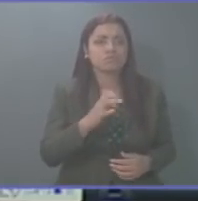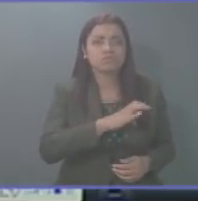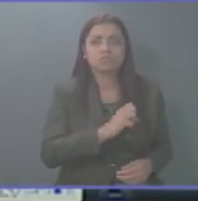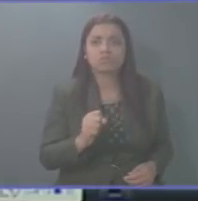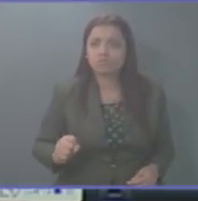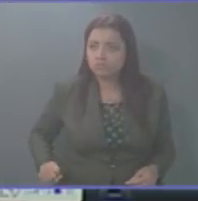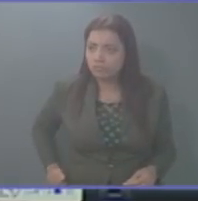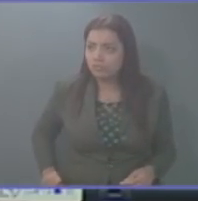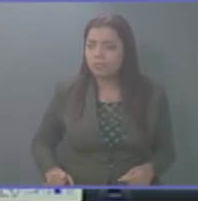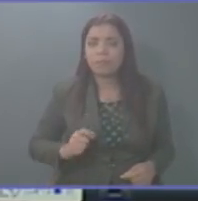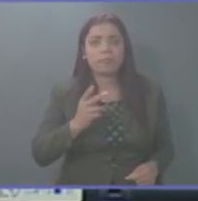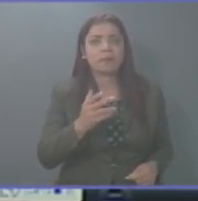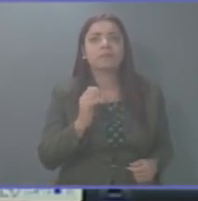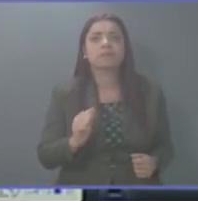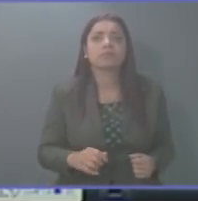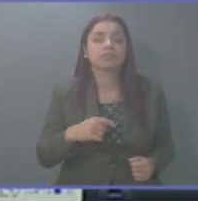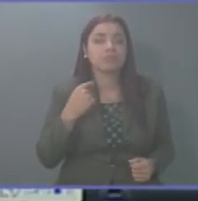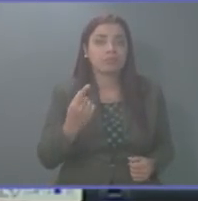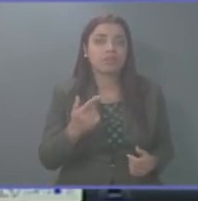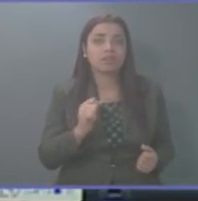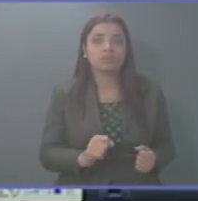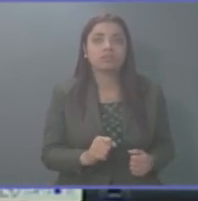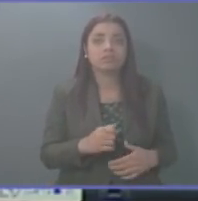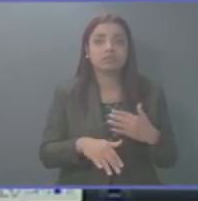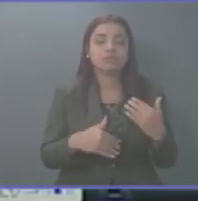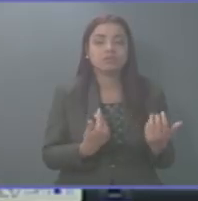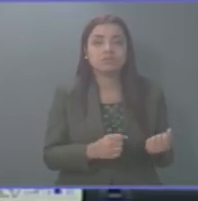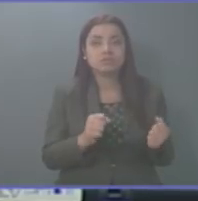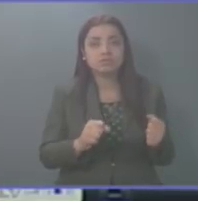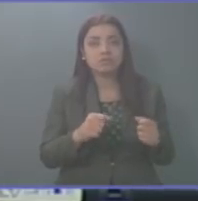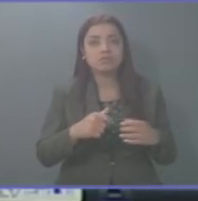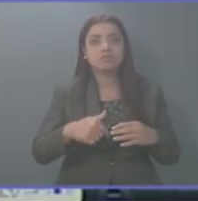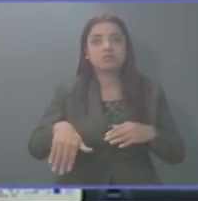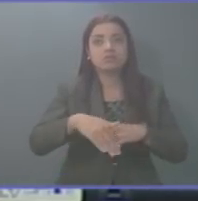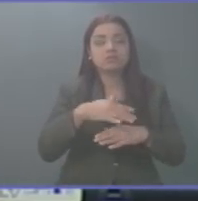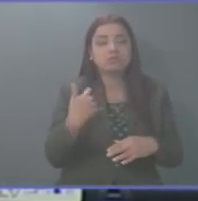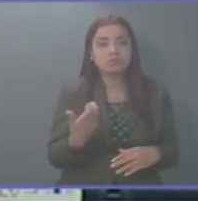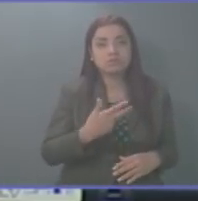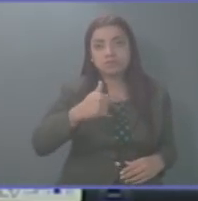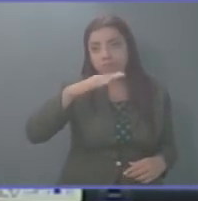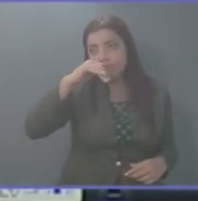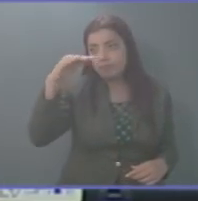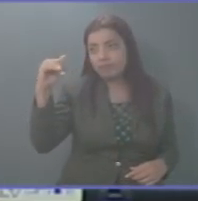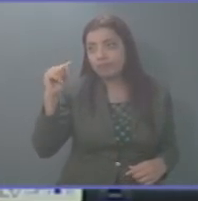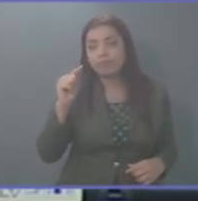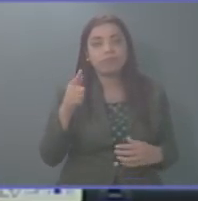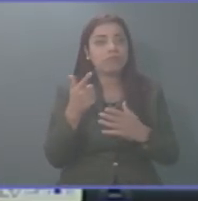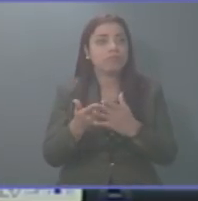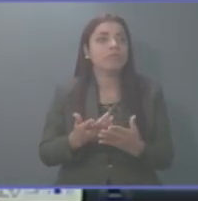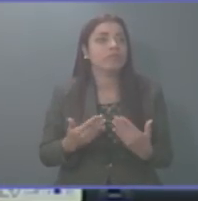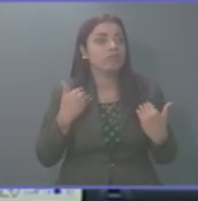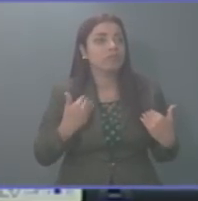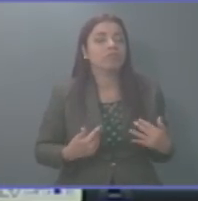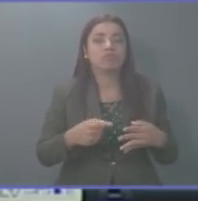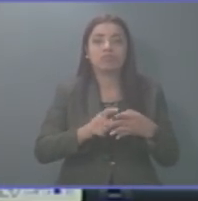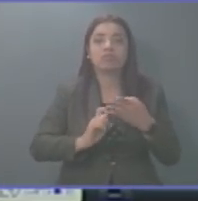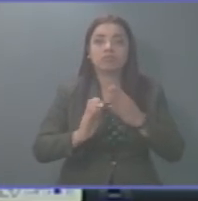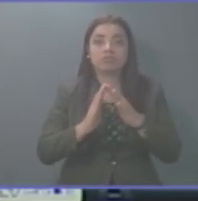salvadoreño que deja las fronteras de nuestro país no pierde sus derechos